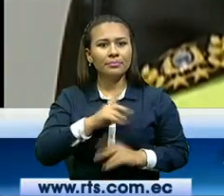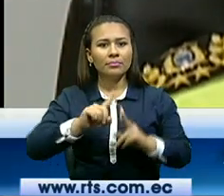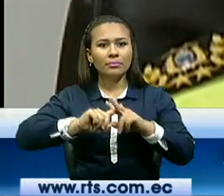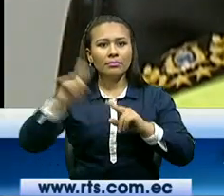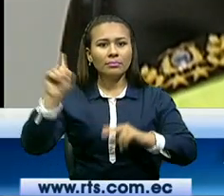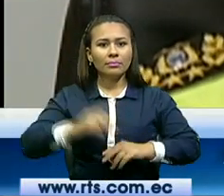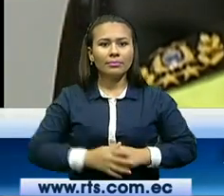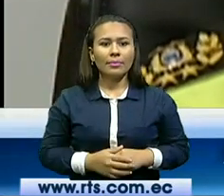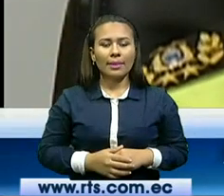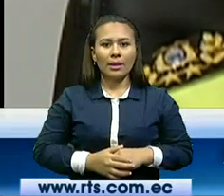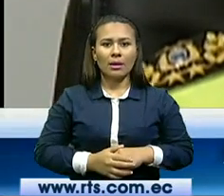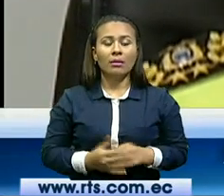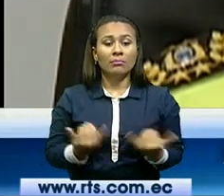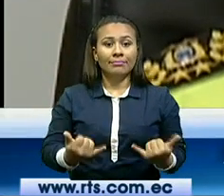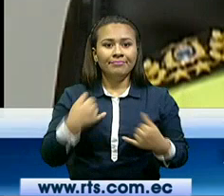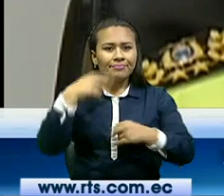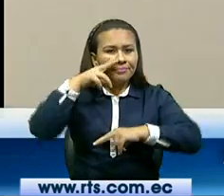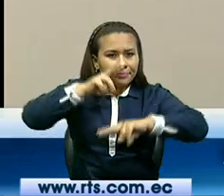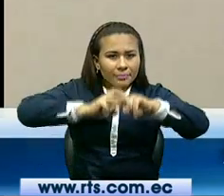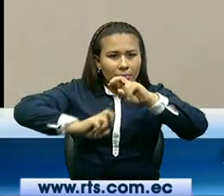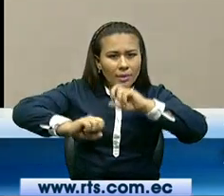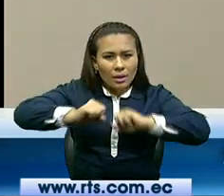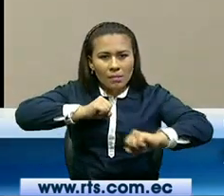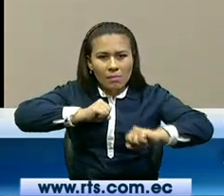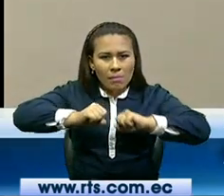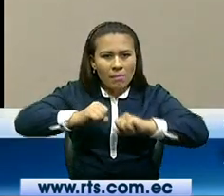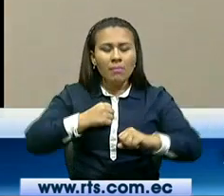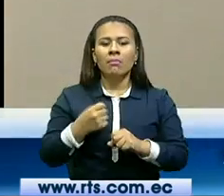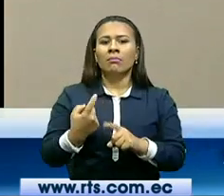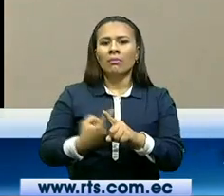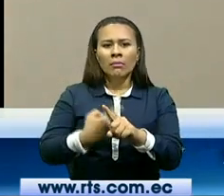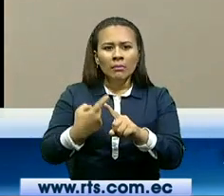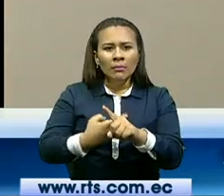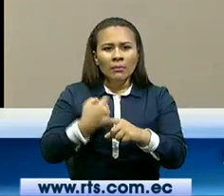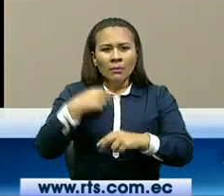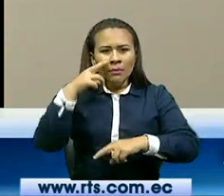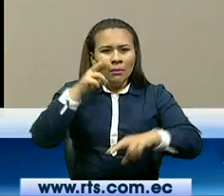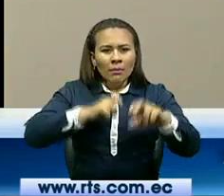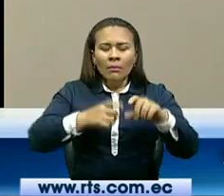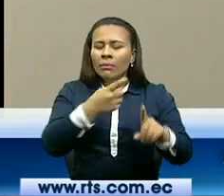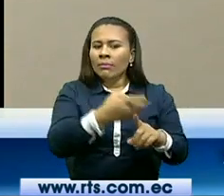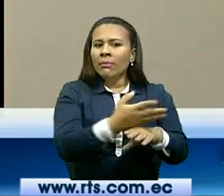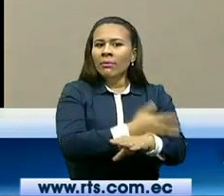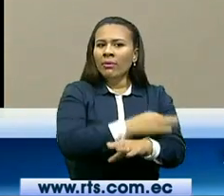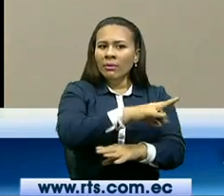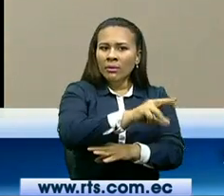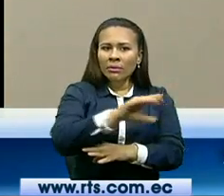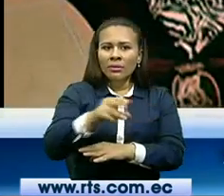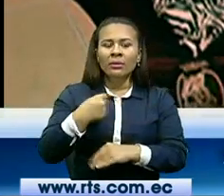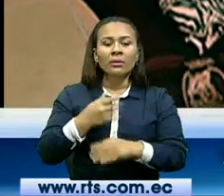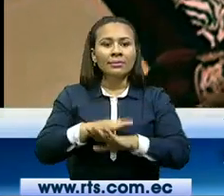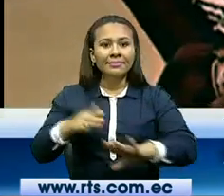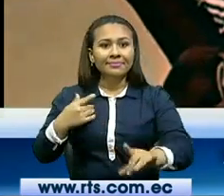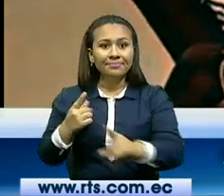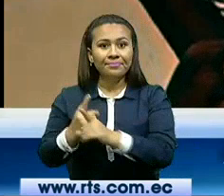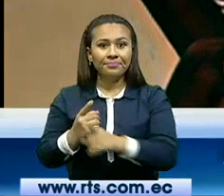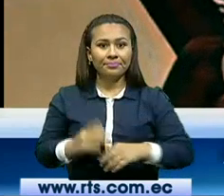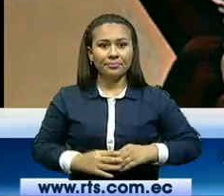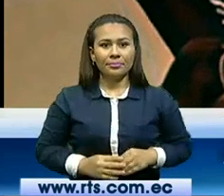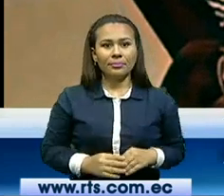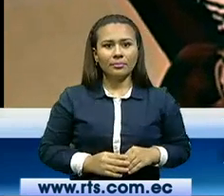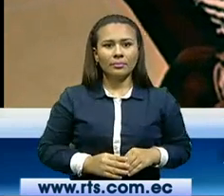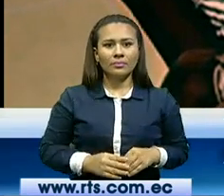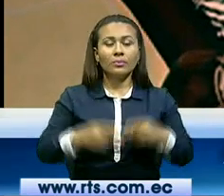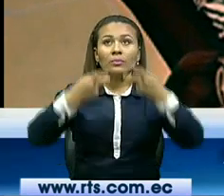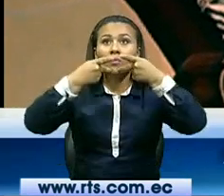Producto de la investigación realizada después de los acontecimientos mencionados, se procedió a realizar una difusión